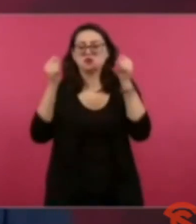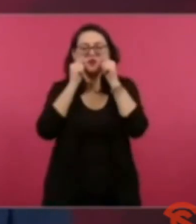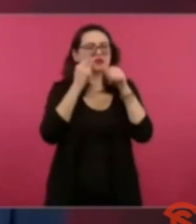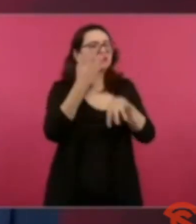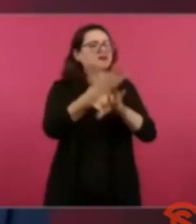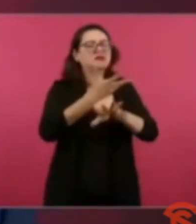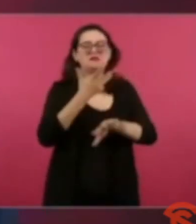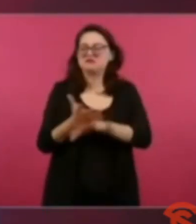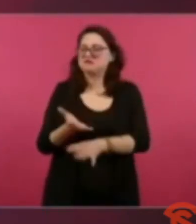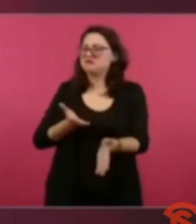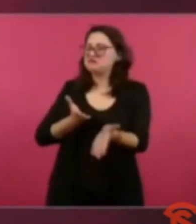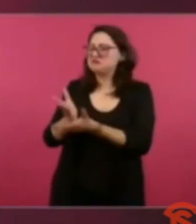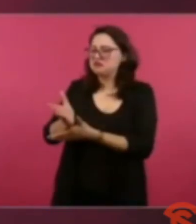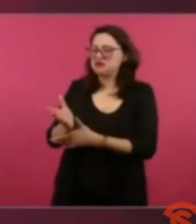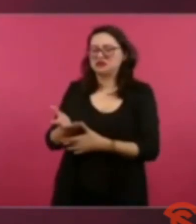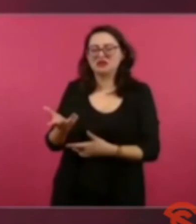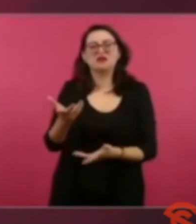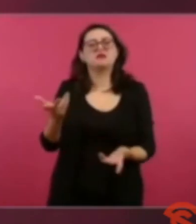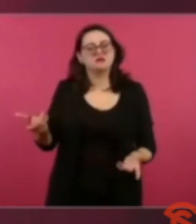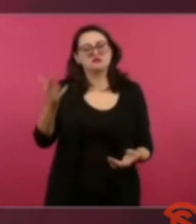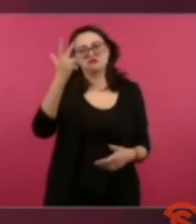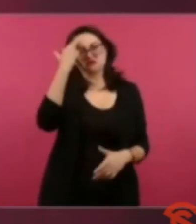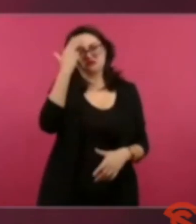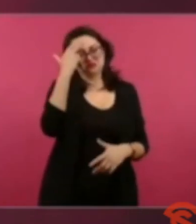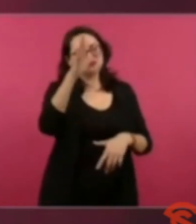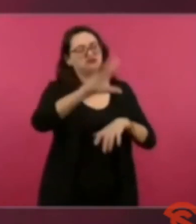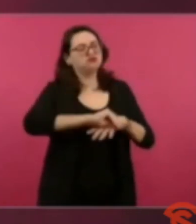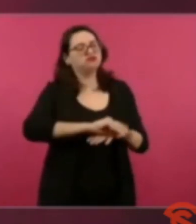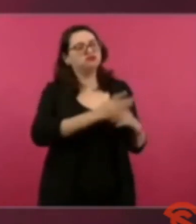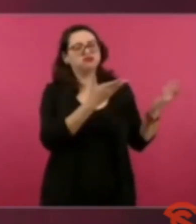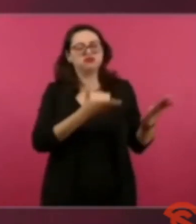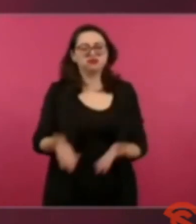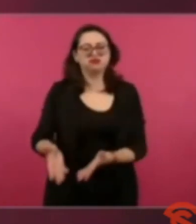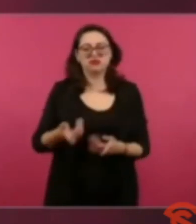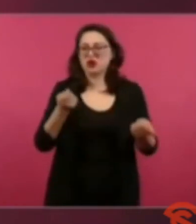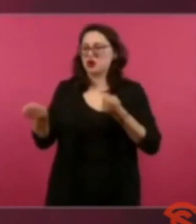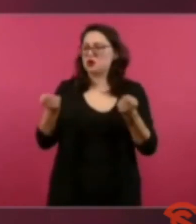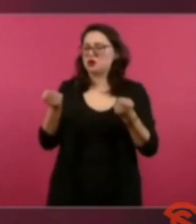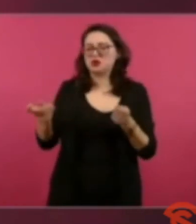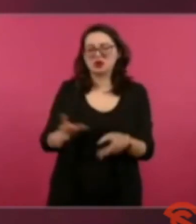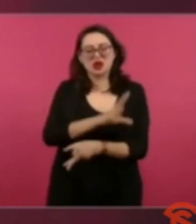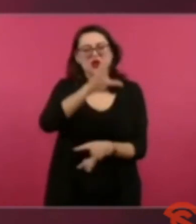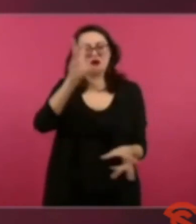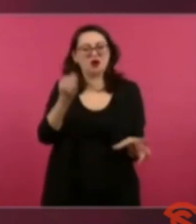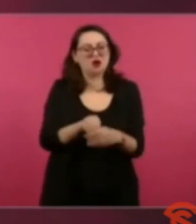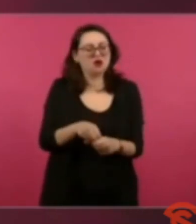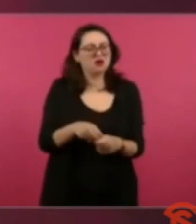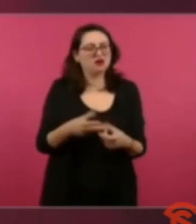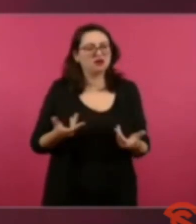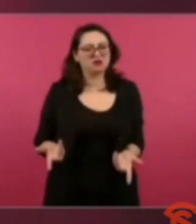ya con el pago de dinero de México,